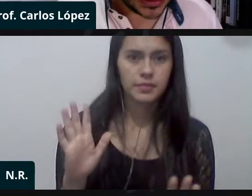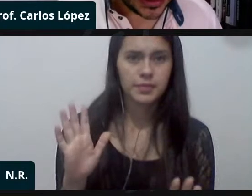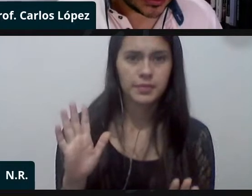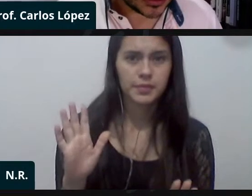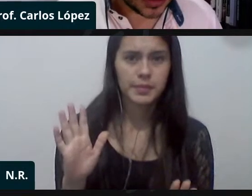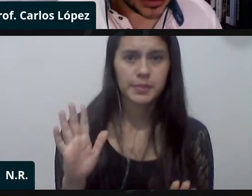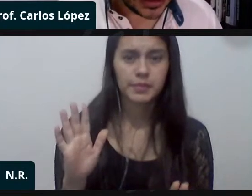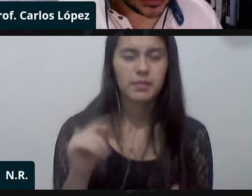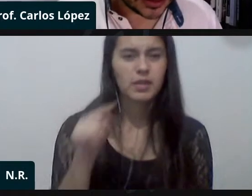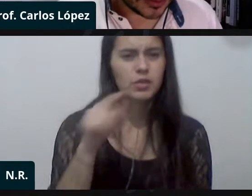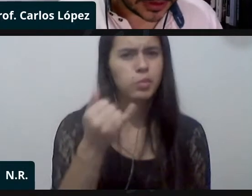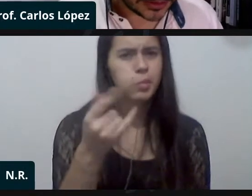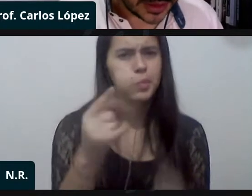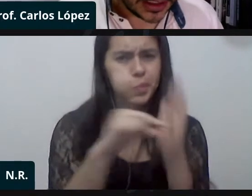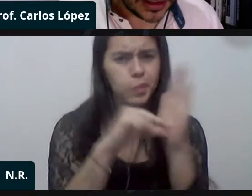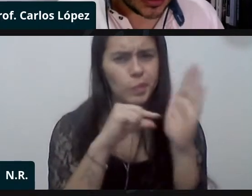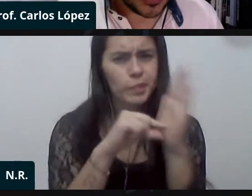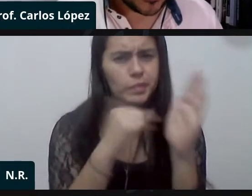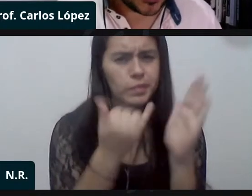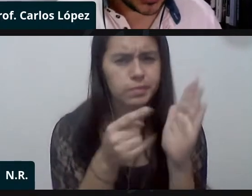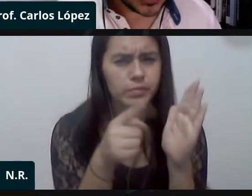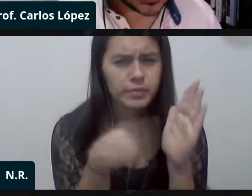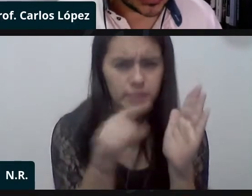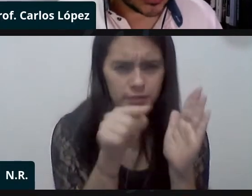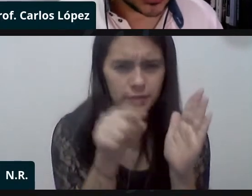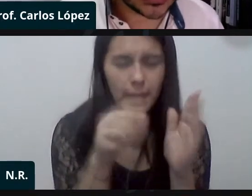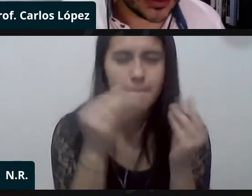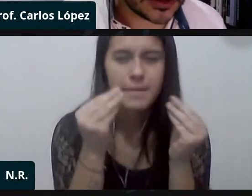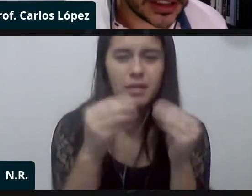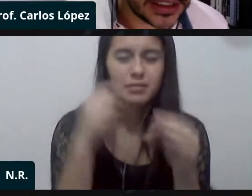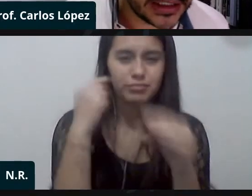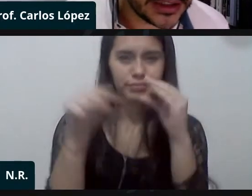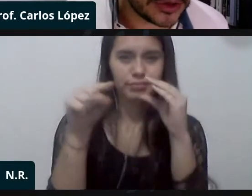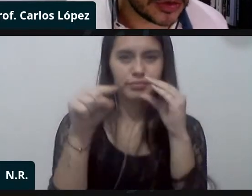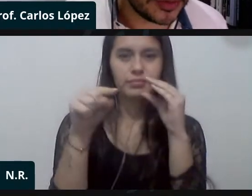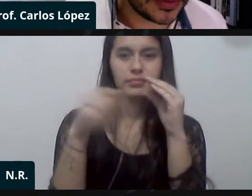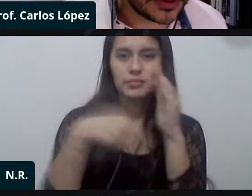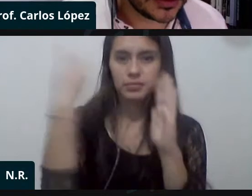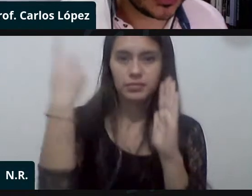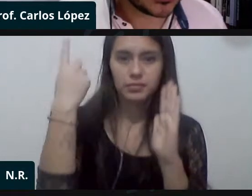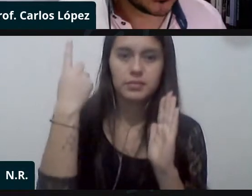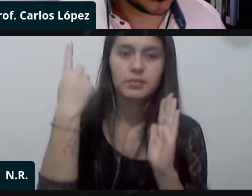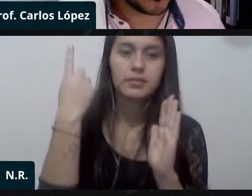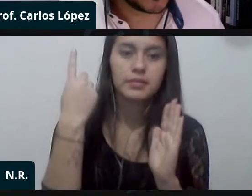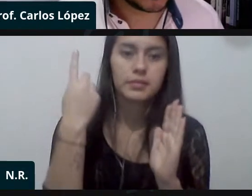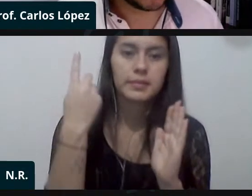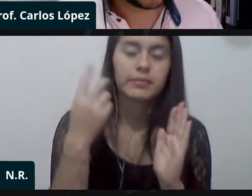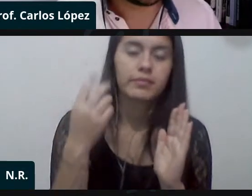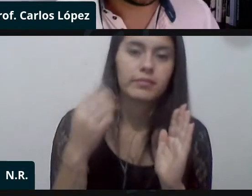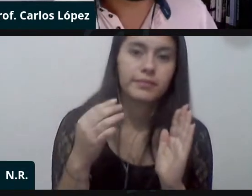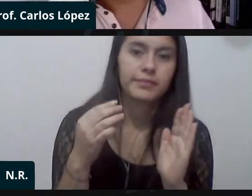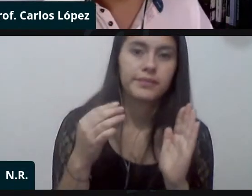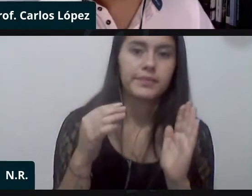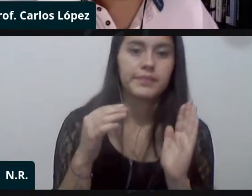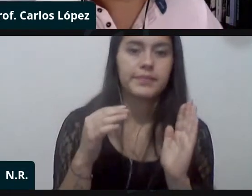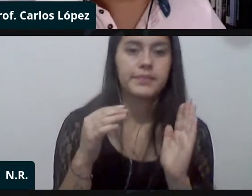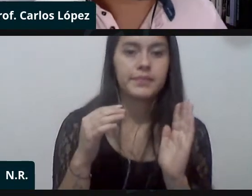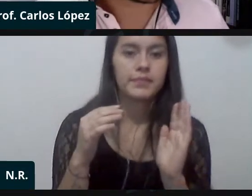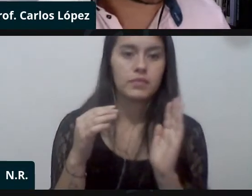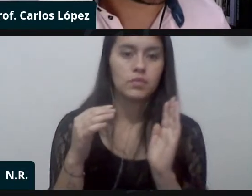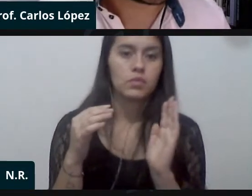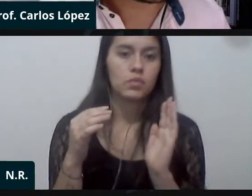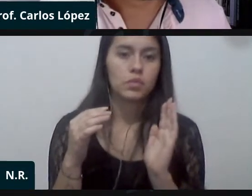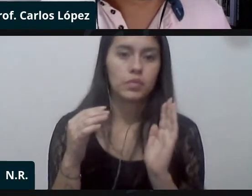tienes la dirección del canal? La estoy buscando acá para ponerla acá, Centro de Egresados, canal de YouTube. A ver si la ponemos antes de que se